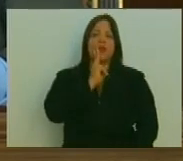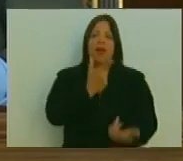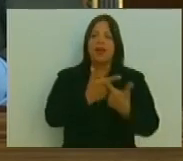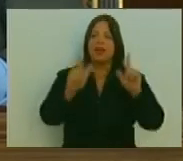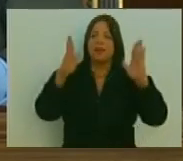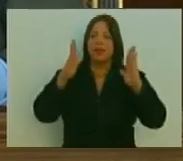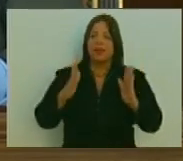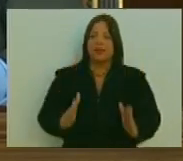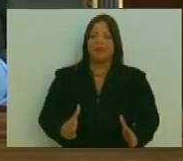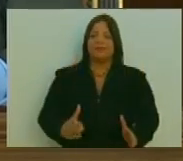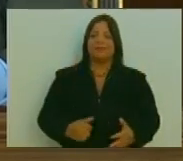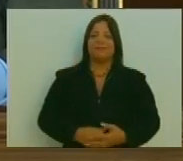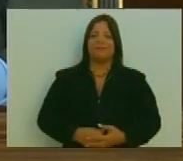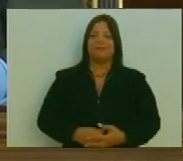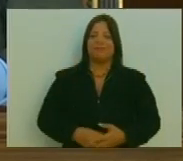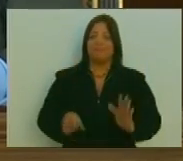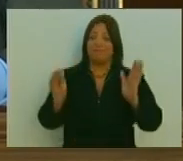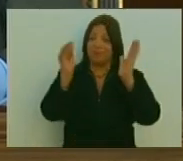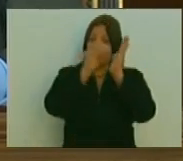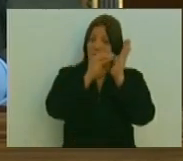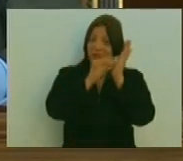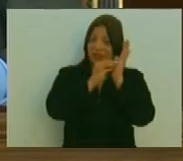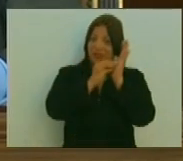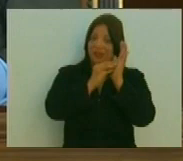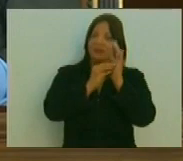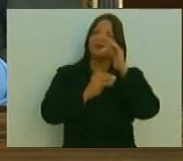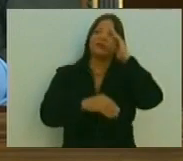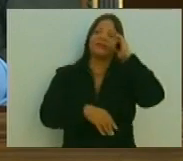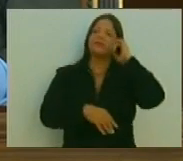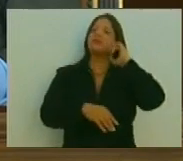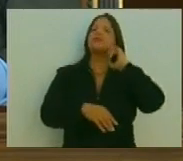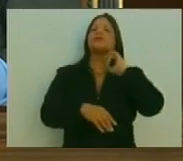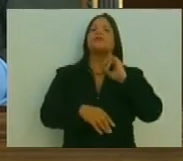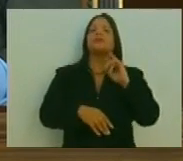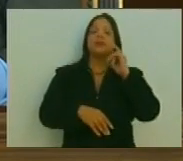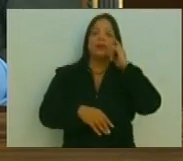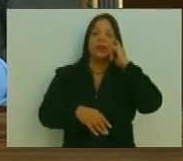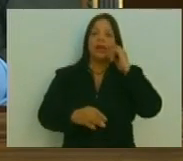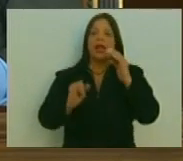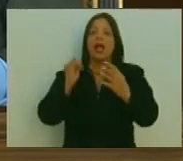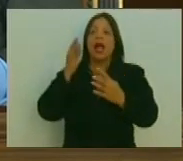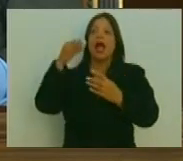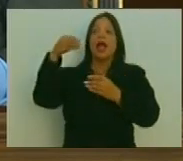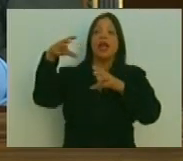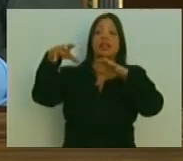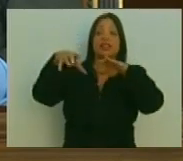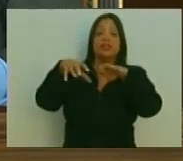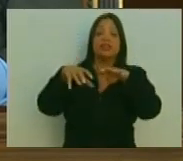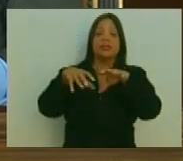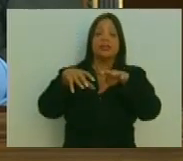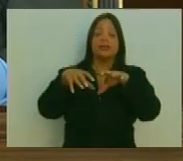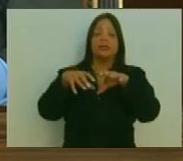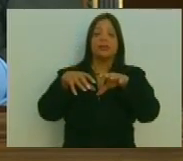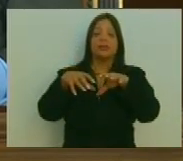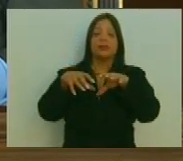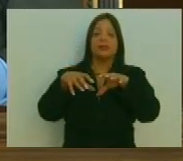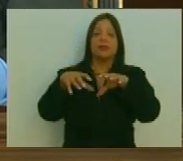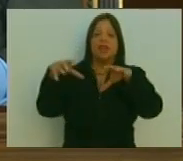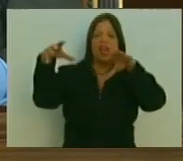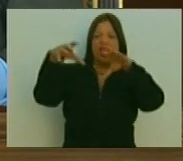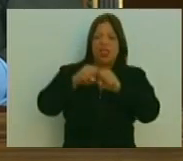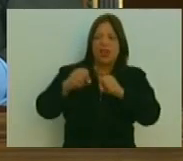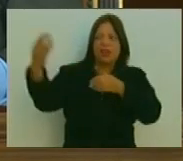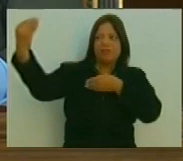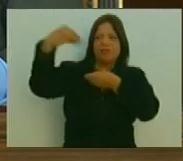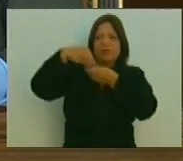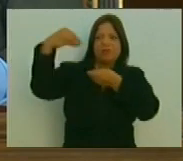Libertador, considerando que la intervención en asuntos internos